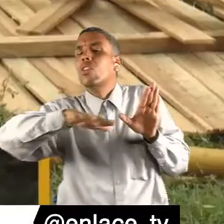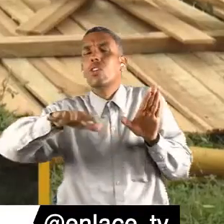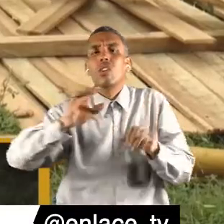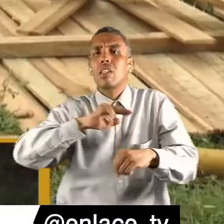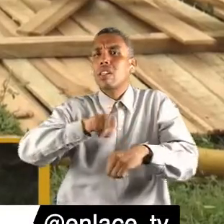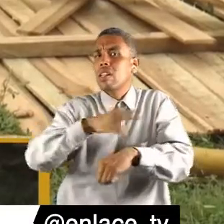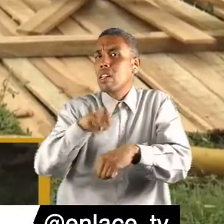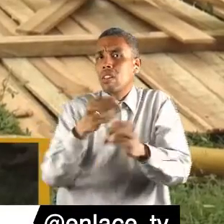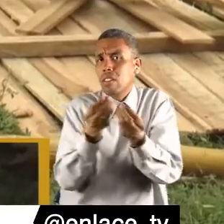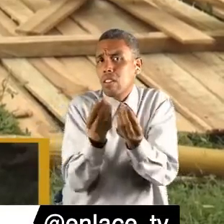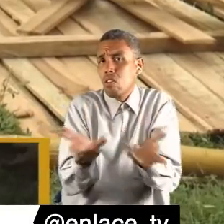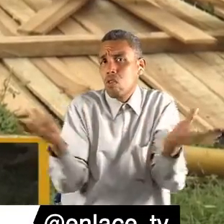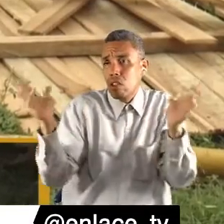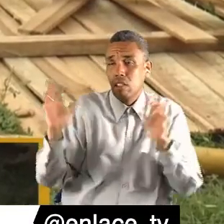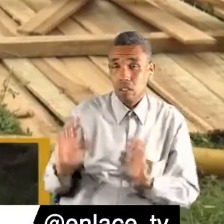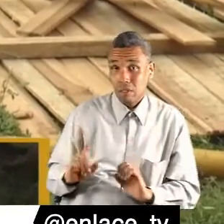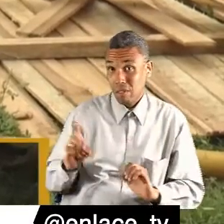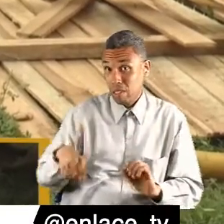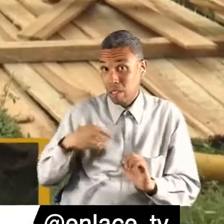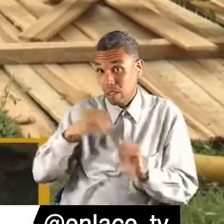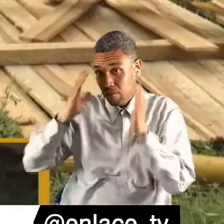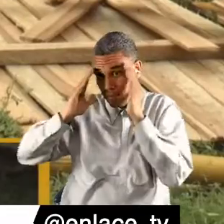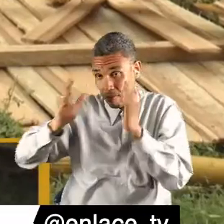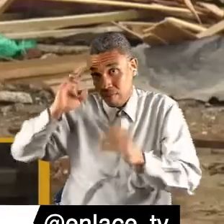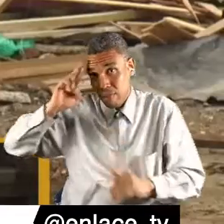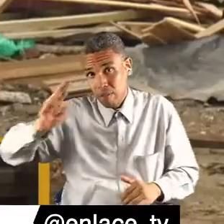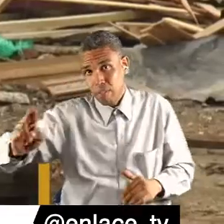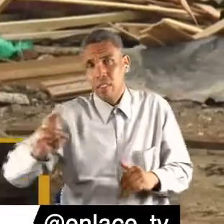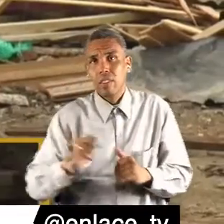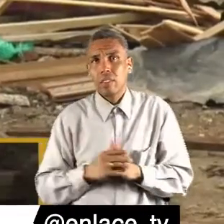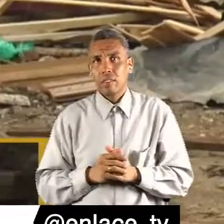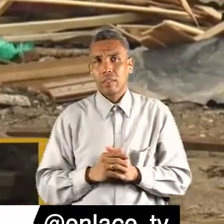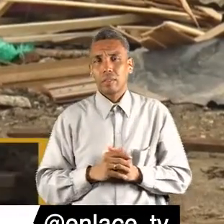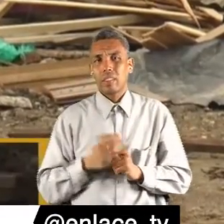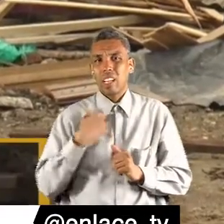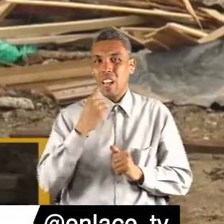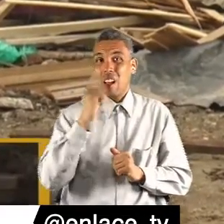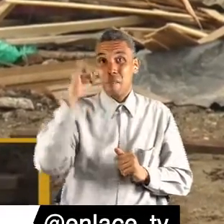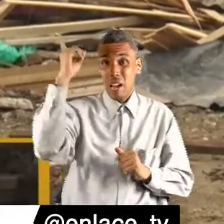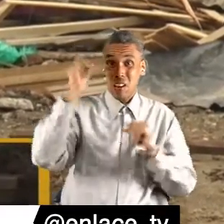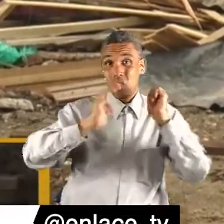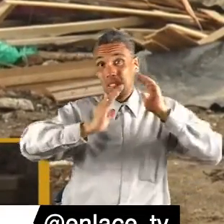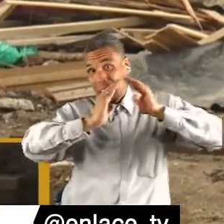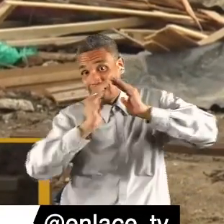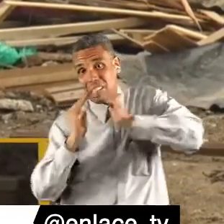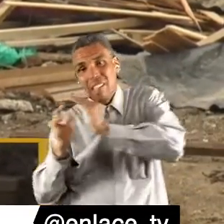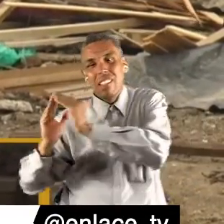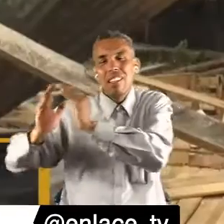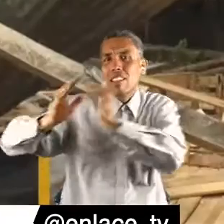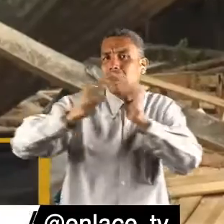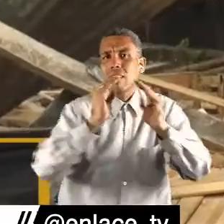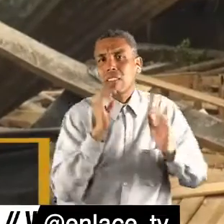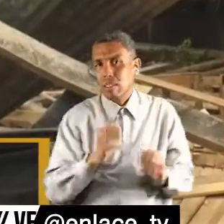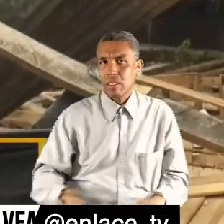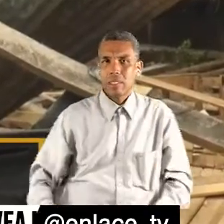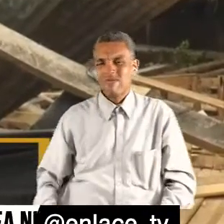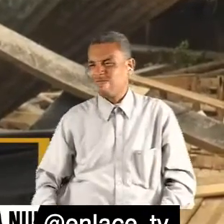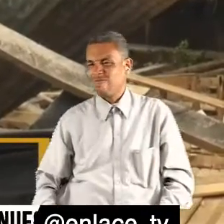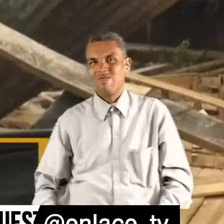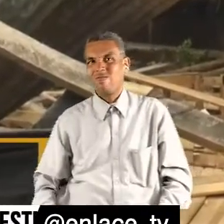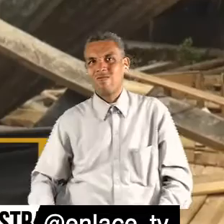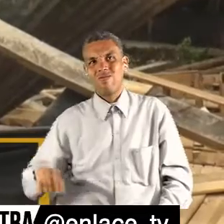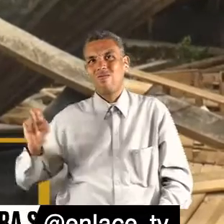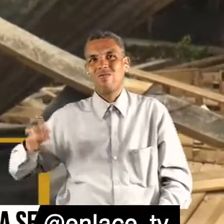naturales. Por lo menos 20 lotes fueron destruidos en la ronda hídrica del caño Las Lavanderas, levantados por habitantes que en su necesidad por una vivienda